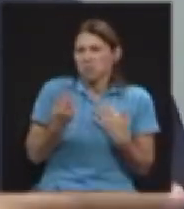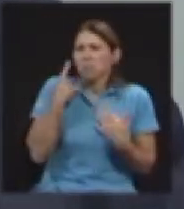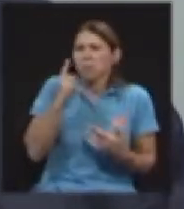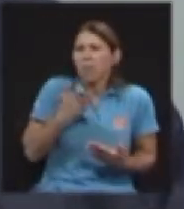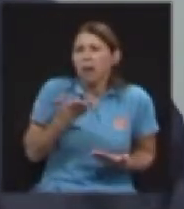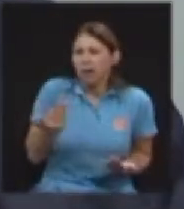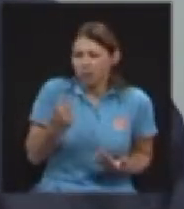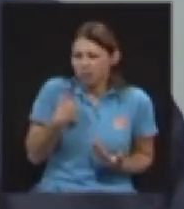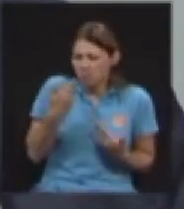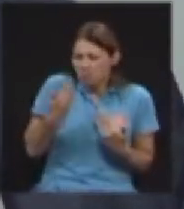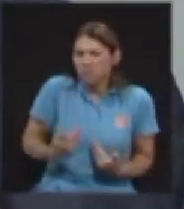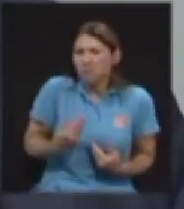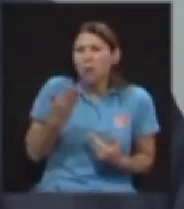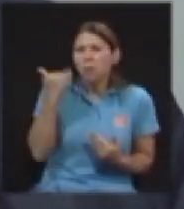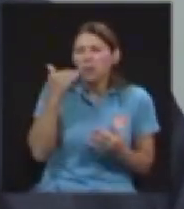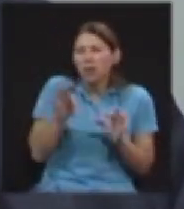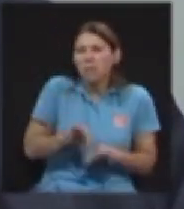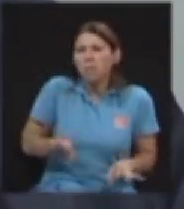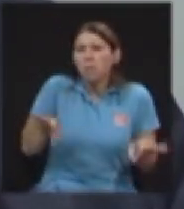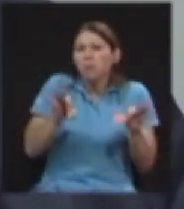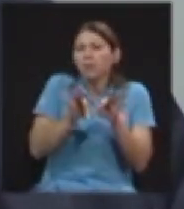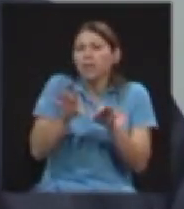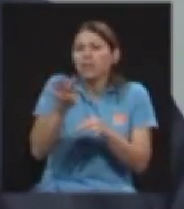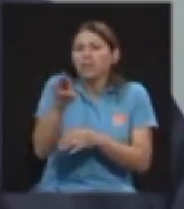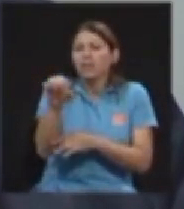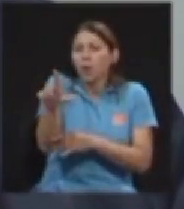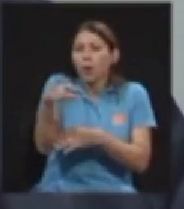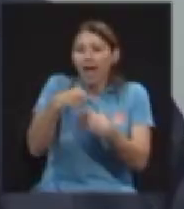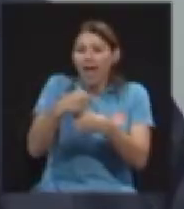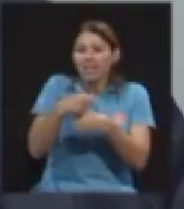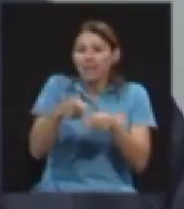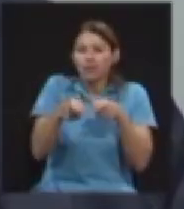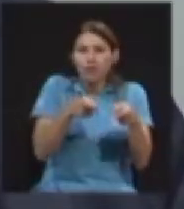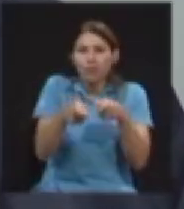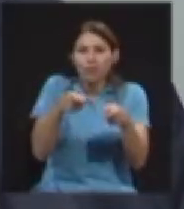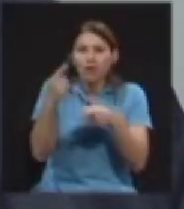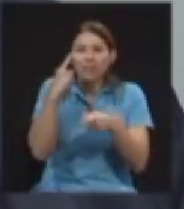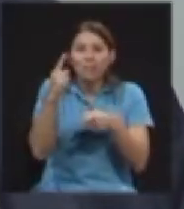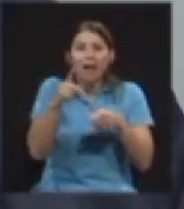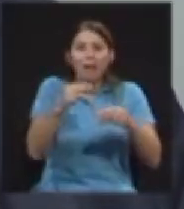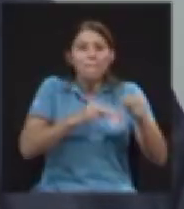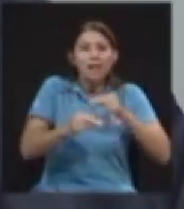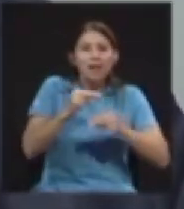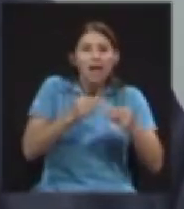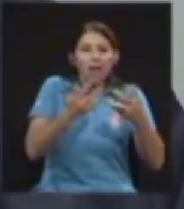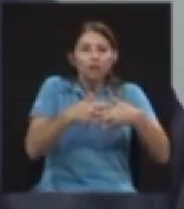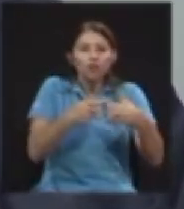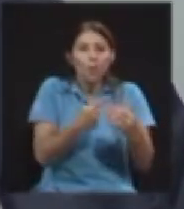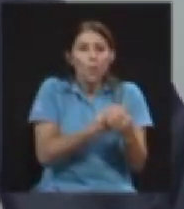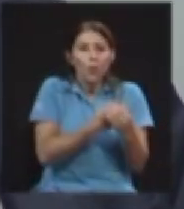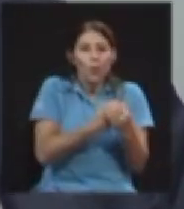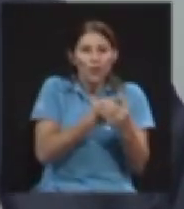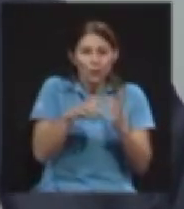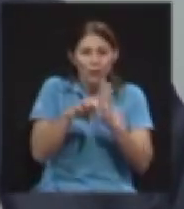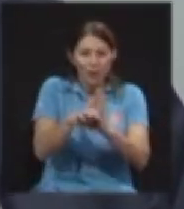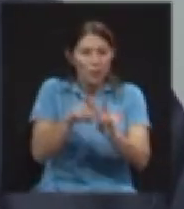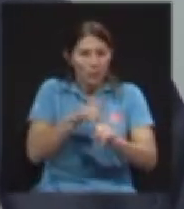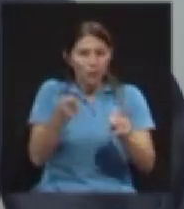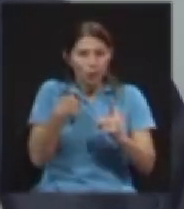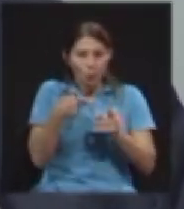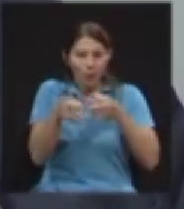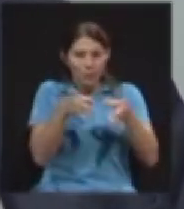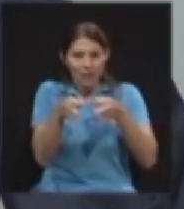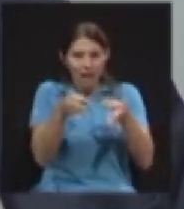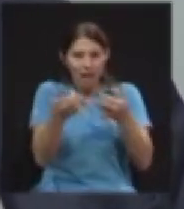para mercados monopólicos, por ejemplo? Bueno, les doy el siguiente ejemplo. En el mercado de operadoras de pensiones, hace